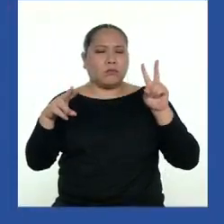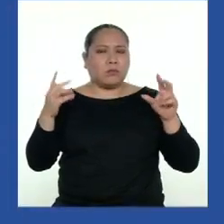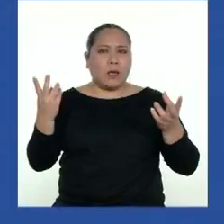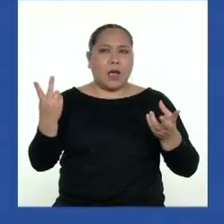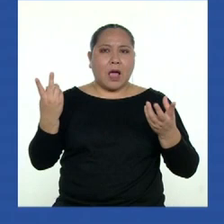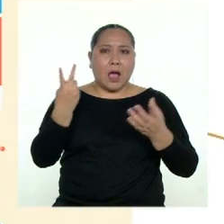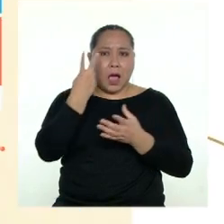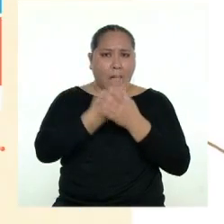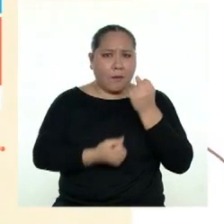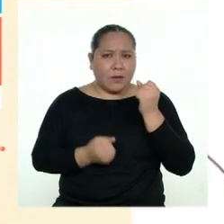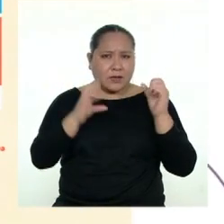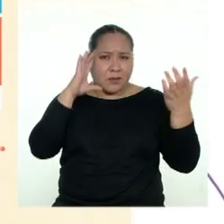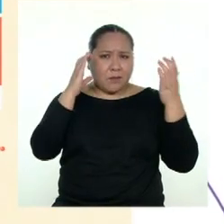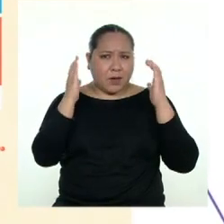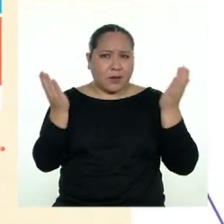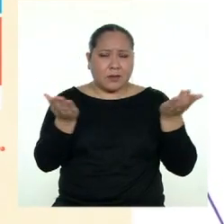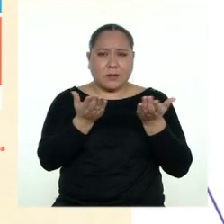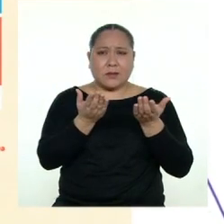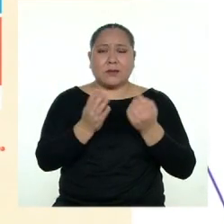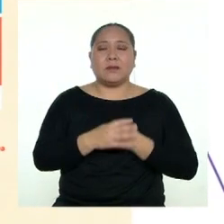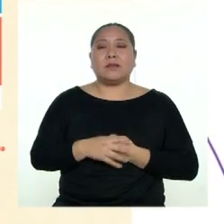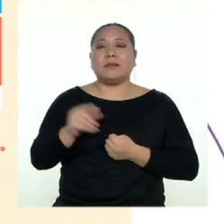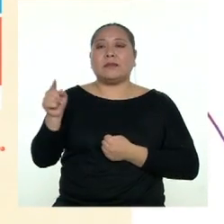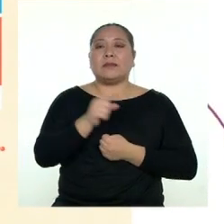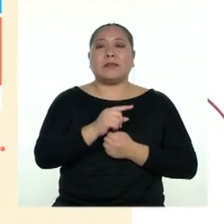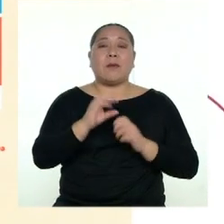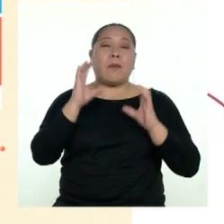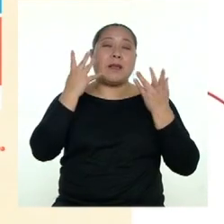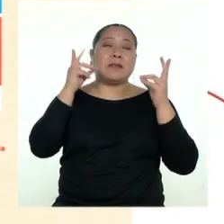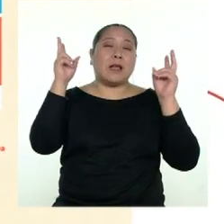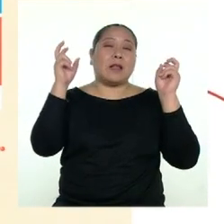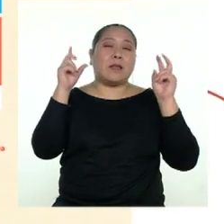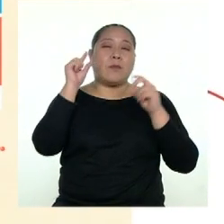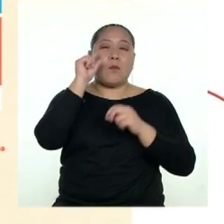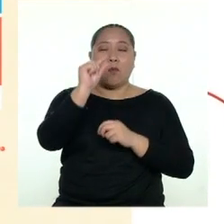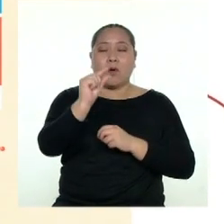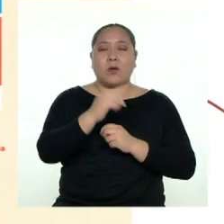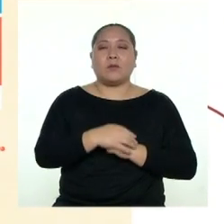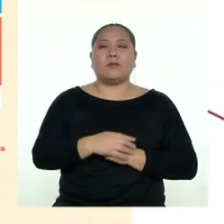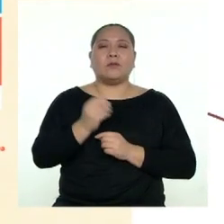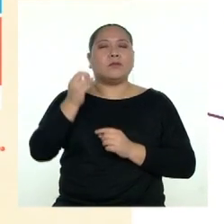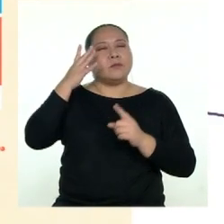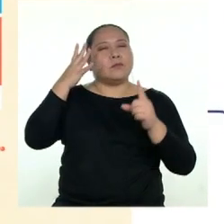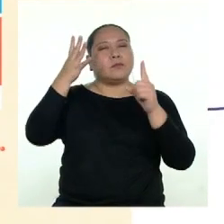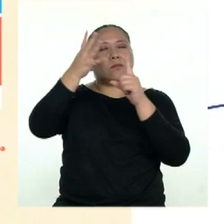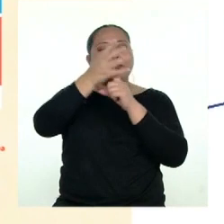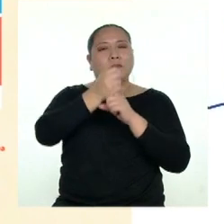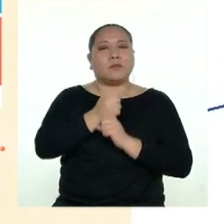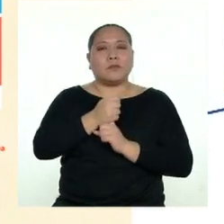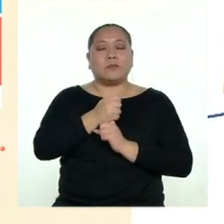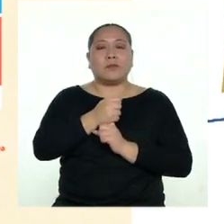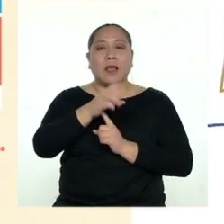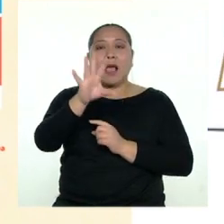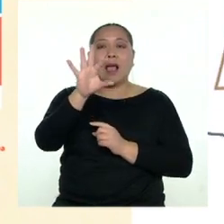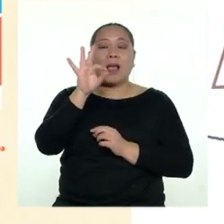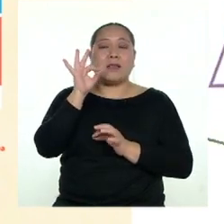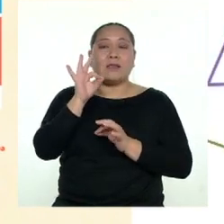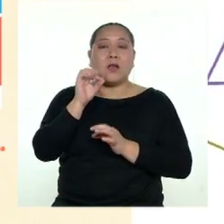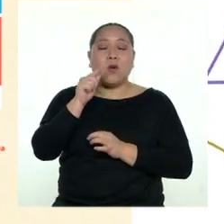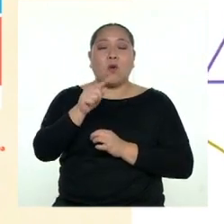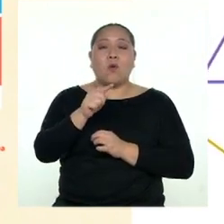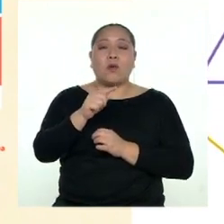infografías? Se parecen en cuanto al tema, porque hablan de cómo lograr una sana convivencia.